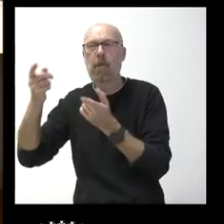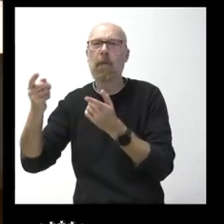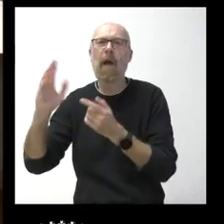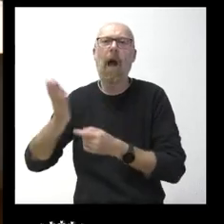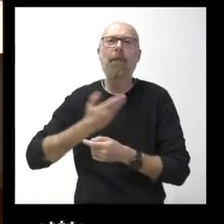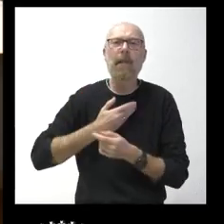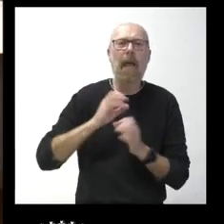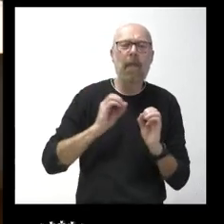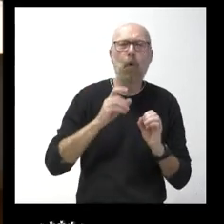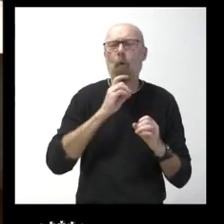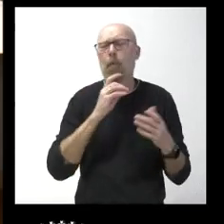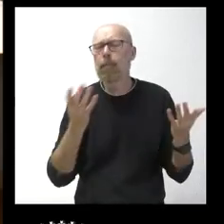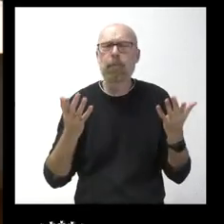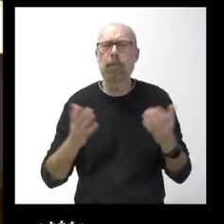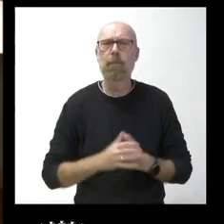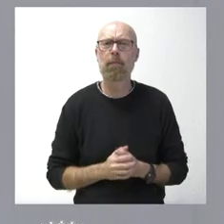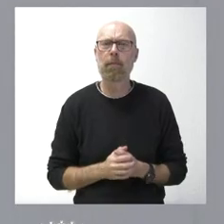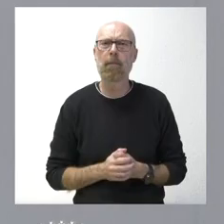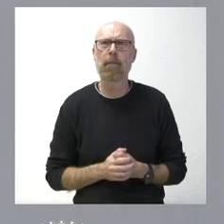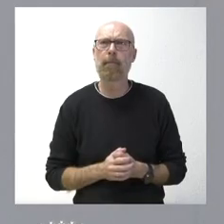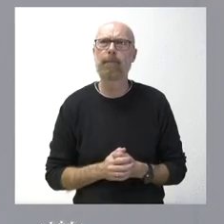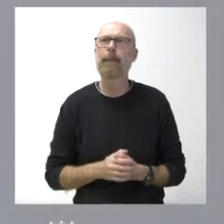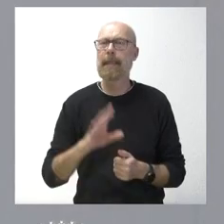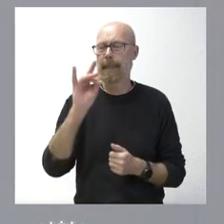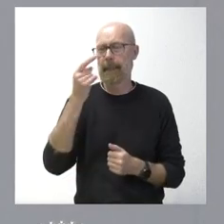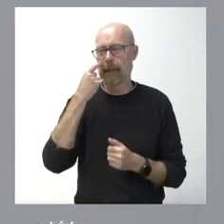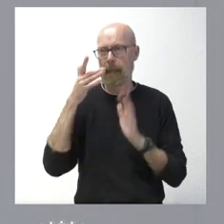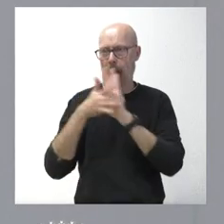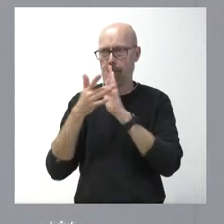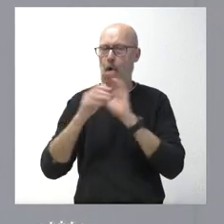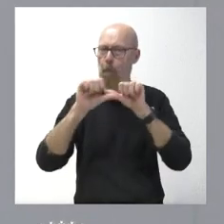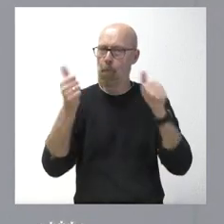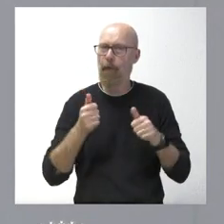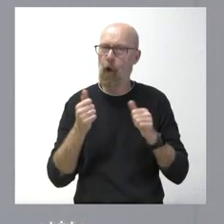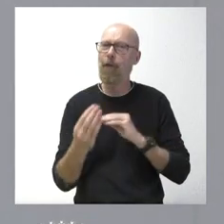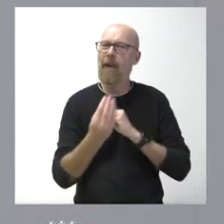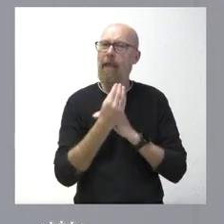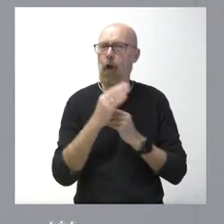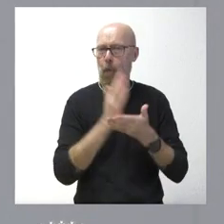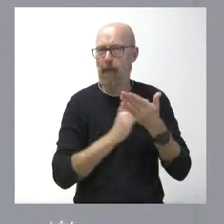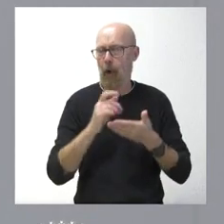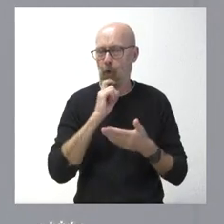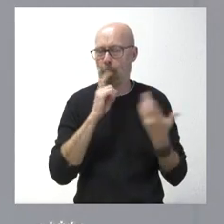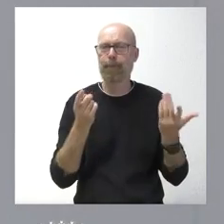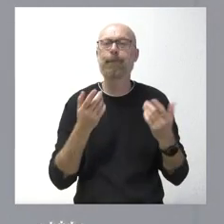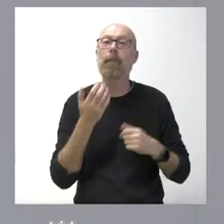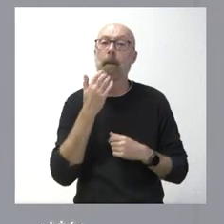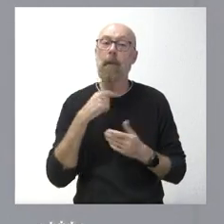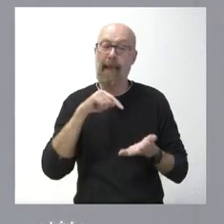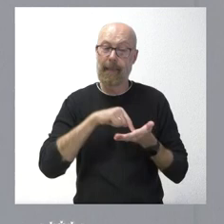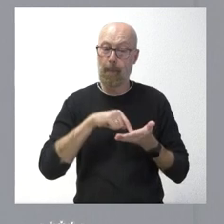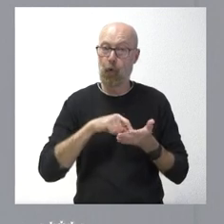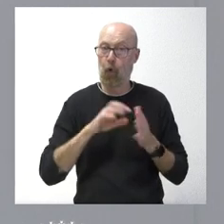este este efecto neutro Sí yo le puedo explicar el modelo de financiación de las comunidades autónomas básicamente en lo que respecta a los tributos